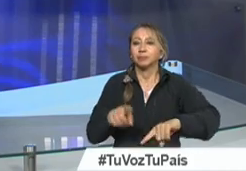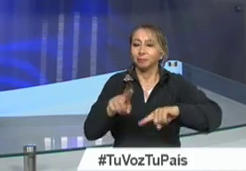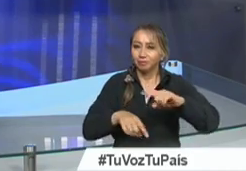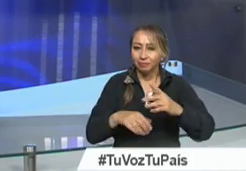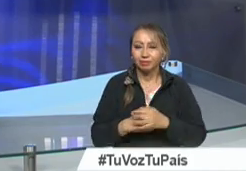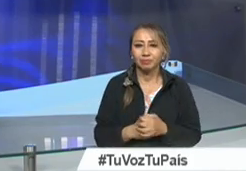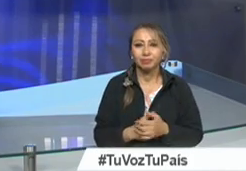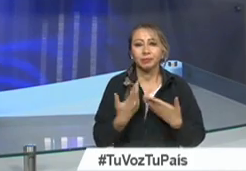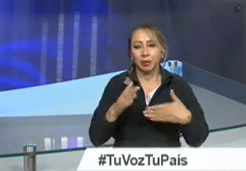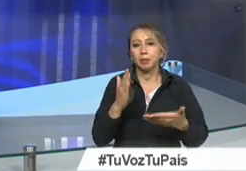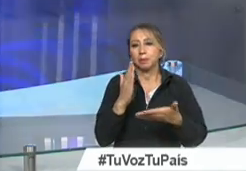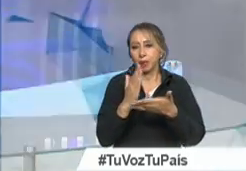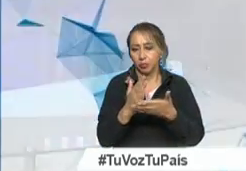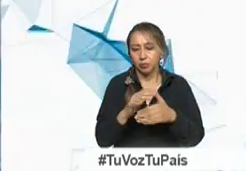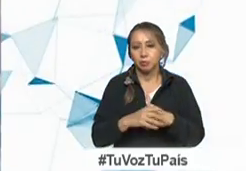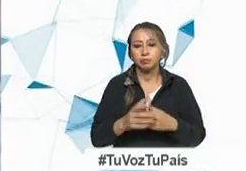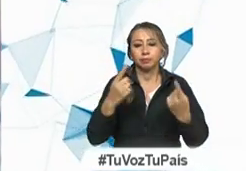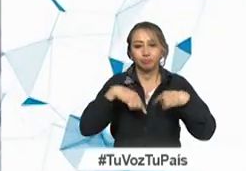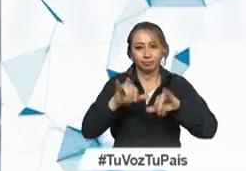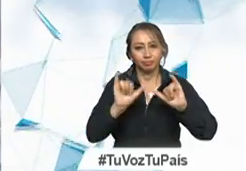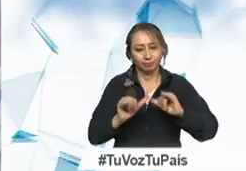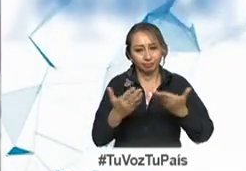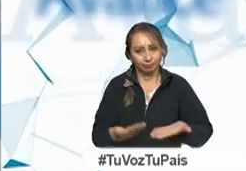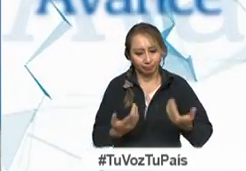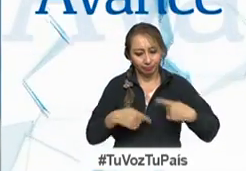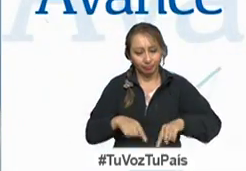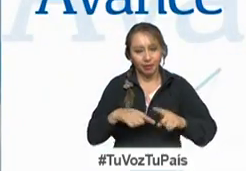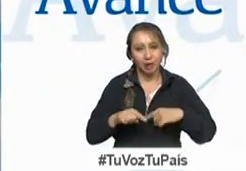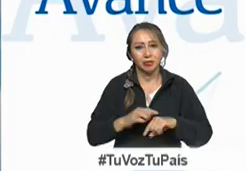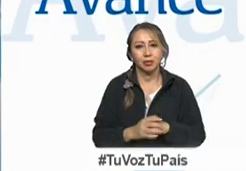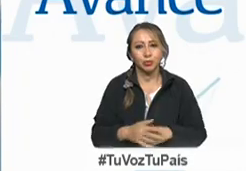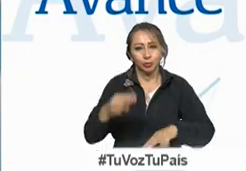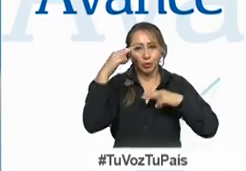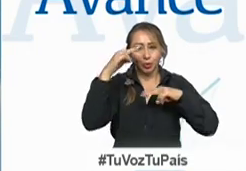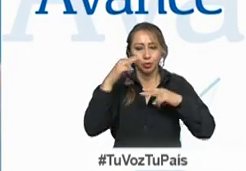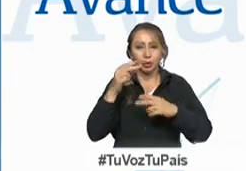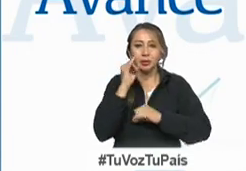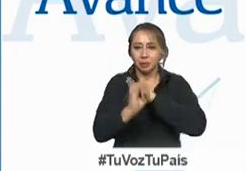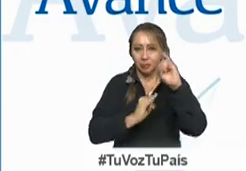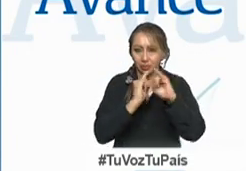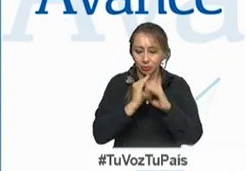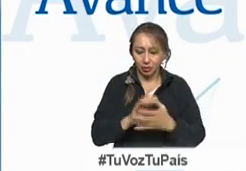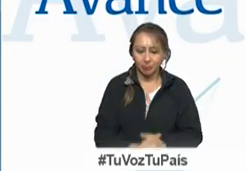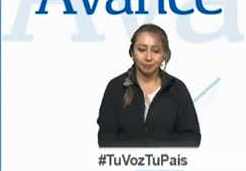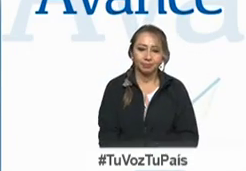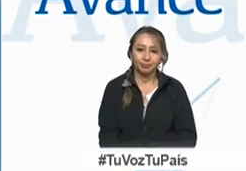televidentes hacemos una nueva pausa pero quédense con nosotros ya regresamos con las noticias internacionales